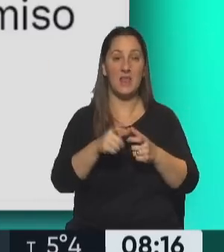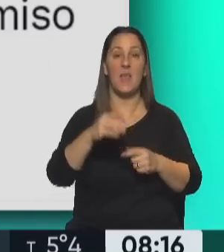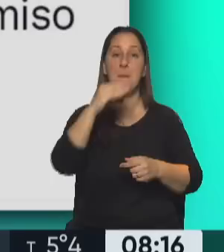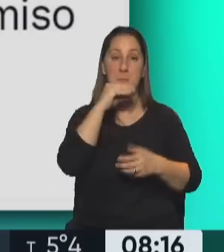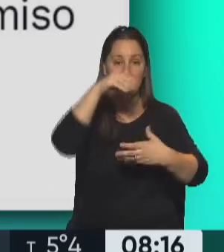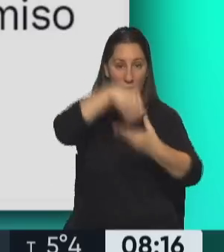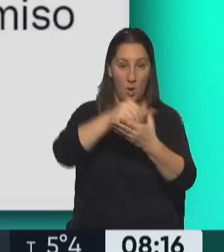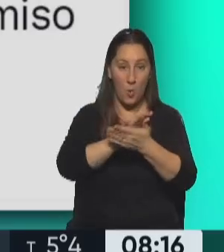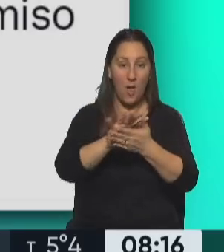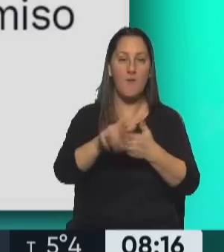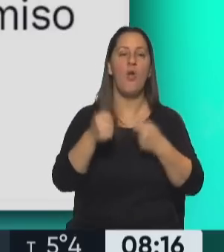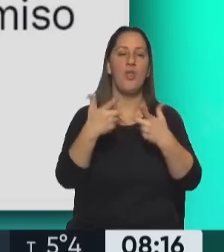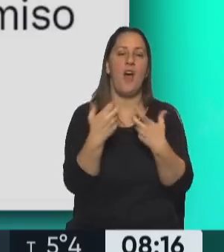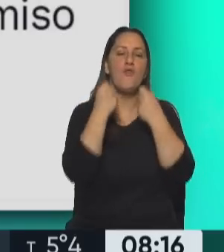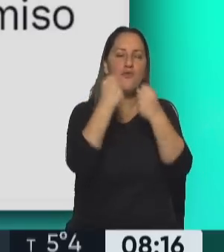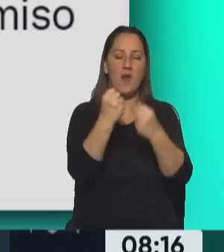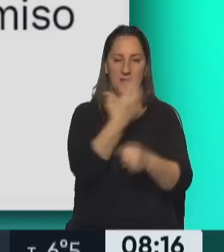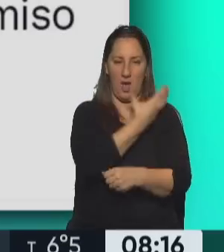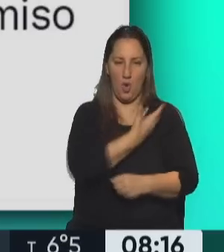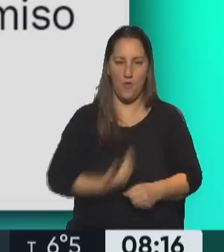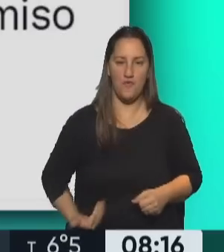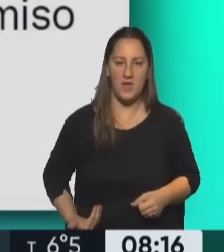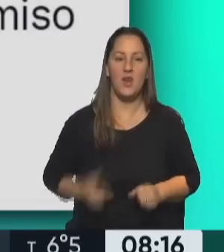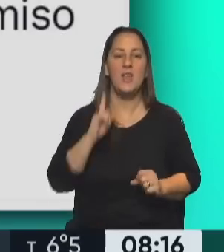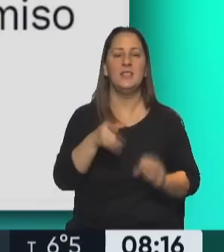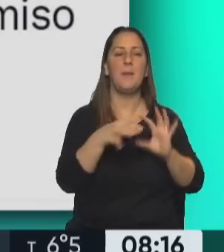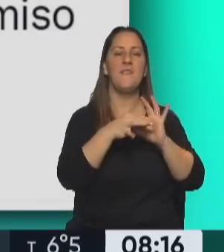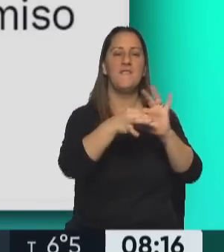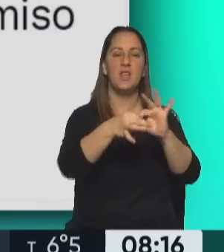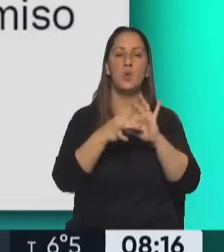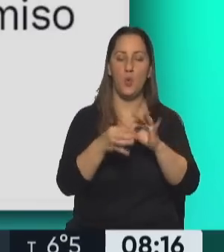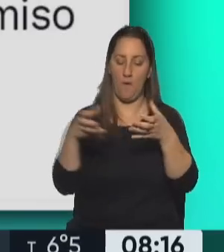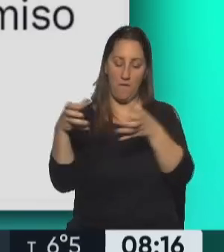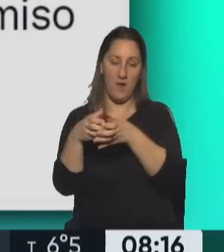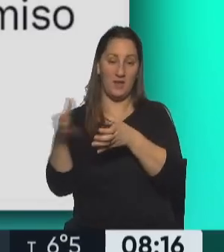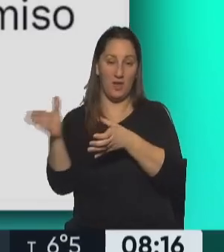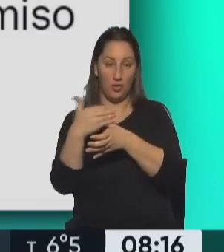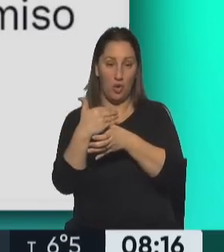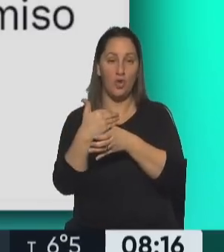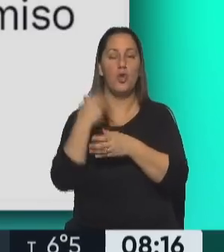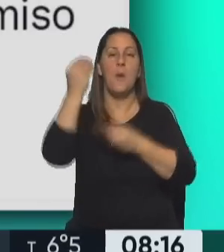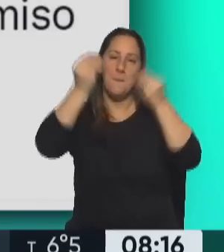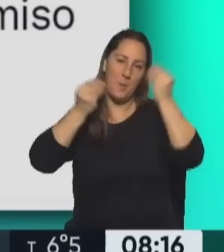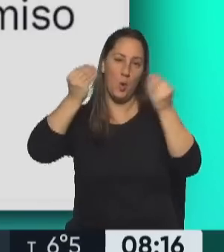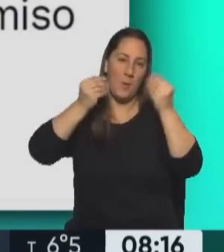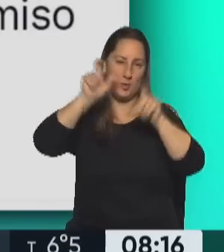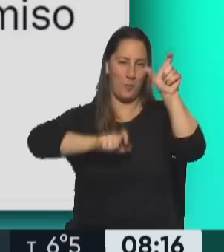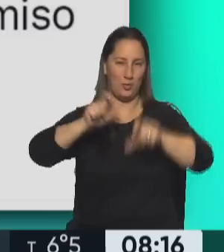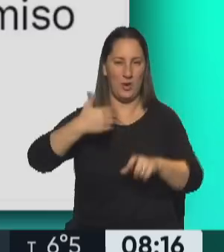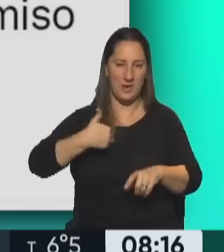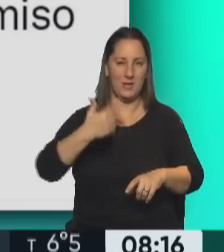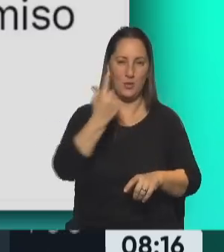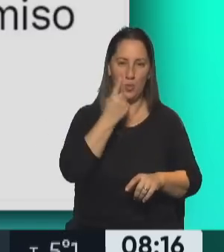Fernández fortalece al gobierno y al vínculo que une al Frente de Todos con las preocupaciones de los argentinos y